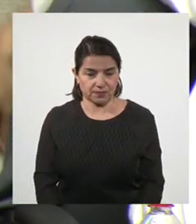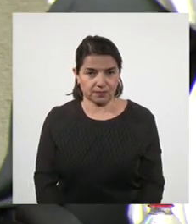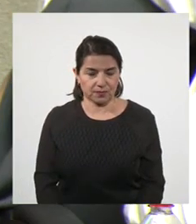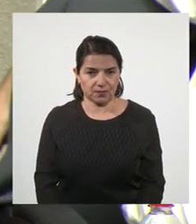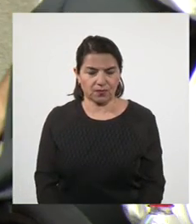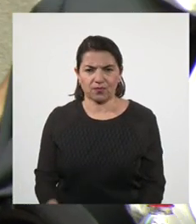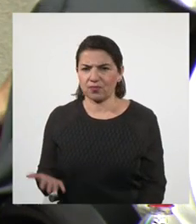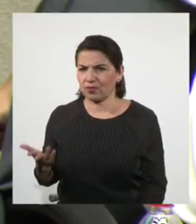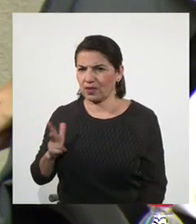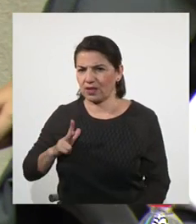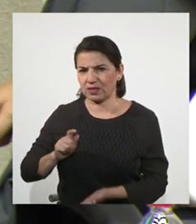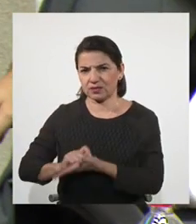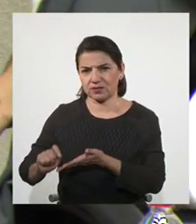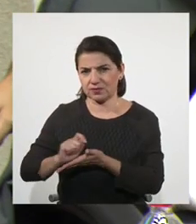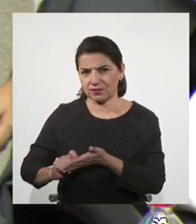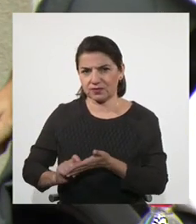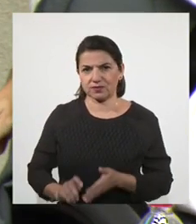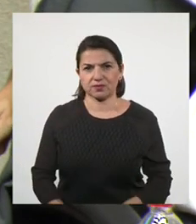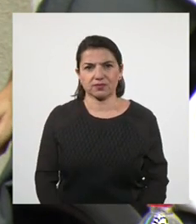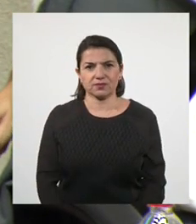Secretario.